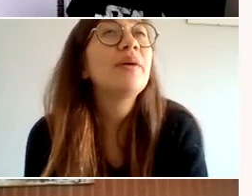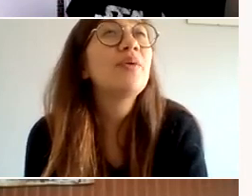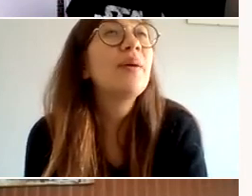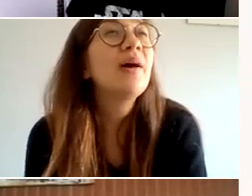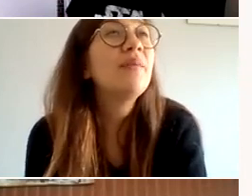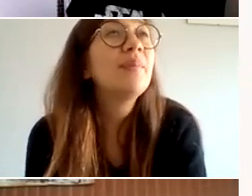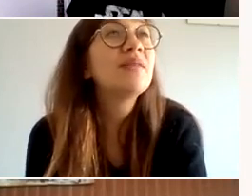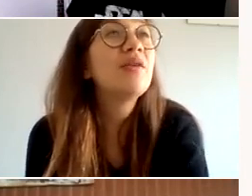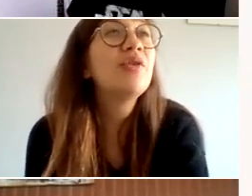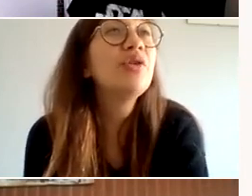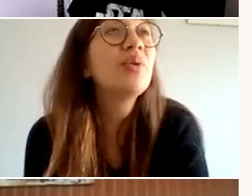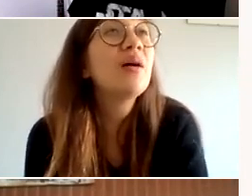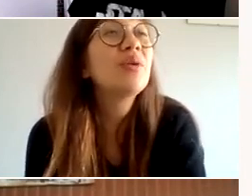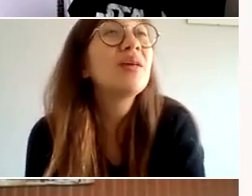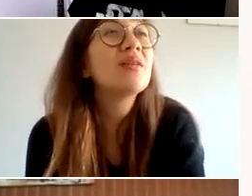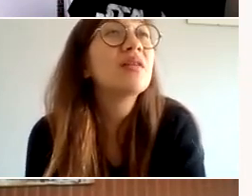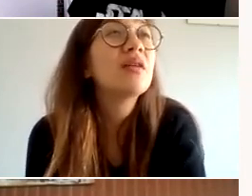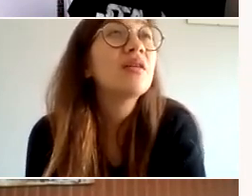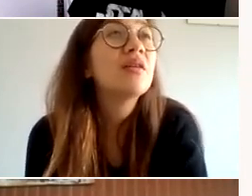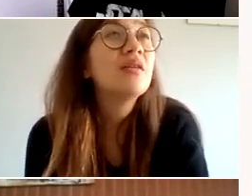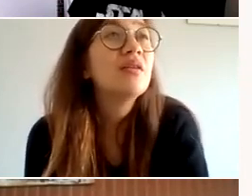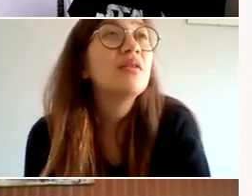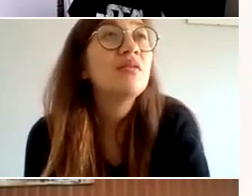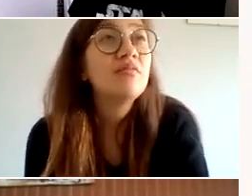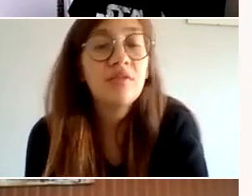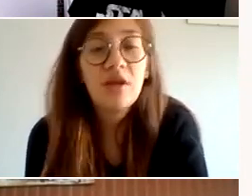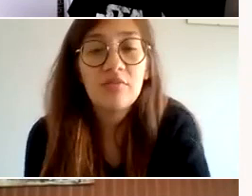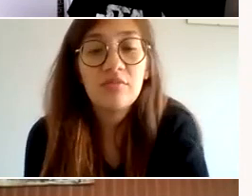Ya. No sé si hay alguna pregunta más.